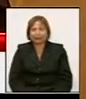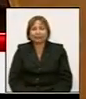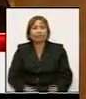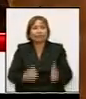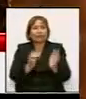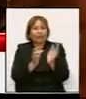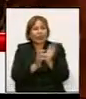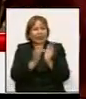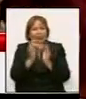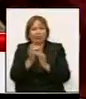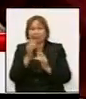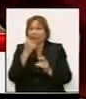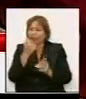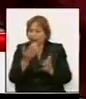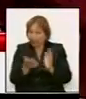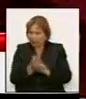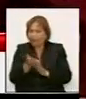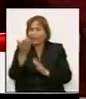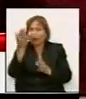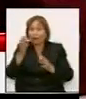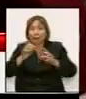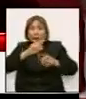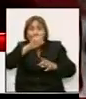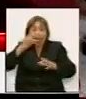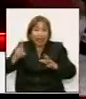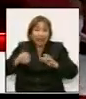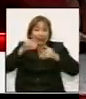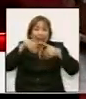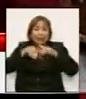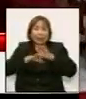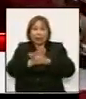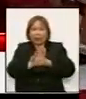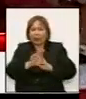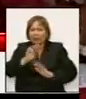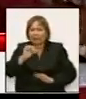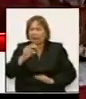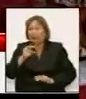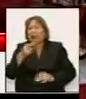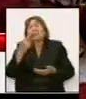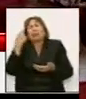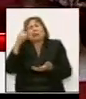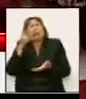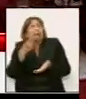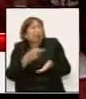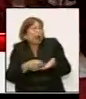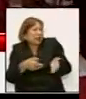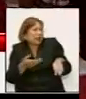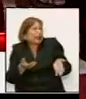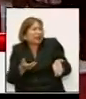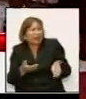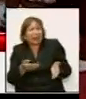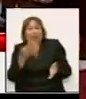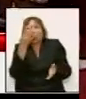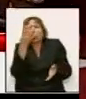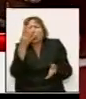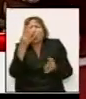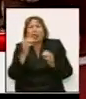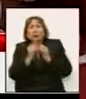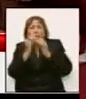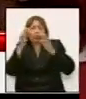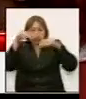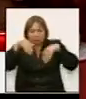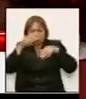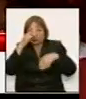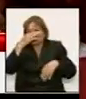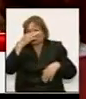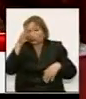Jesús le dice, vamos al sepulcro. Marta dice, ¿ya para qué? 4 días está enterrado, ya